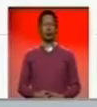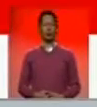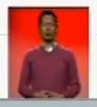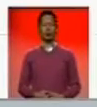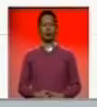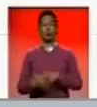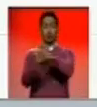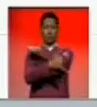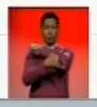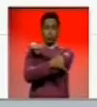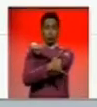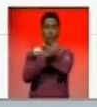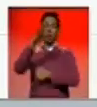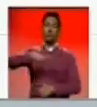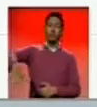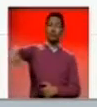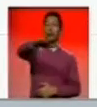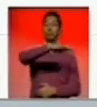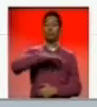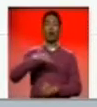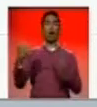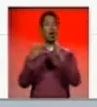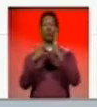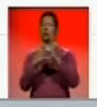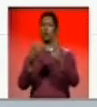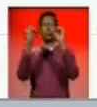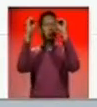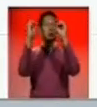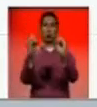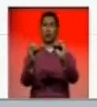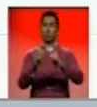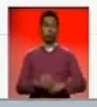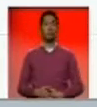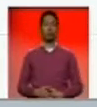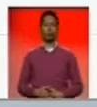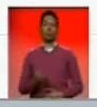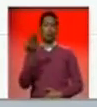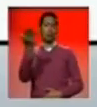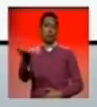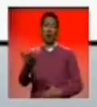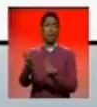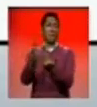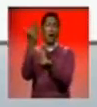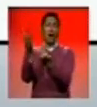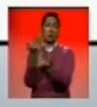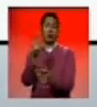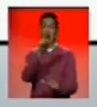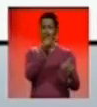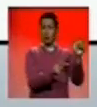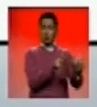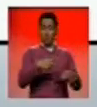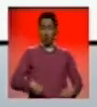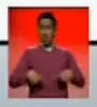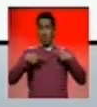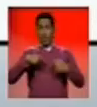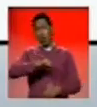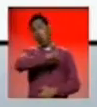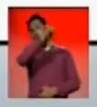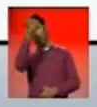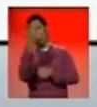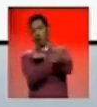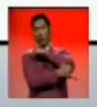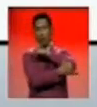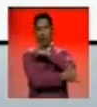Paraíso fiscal es el territorio cuyo régimen tributario es especialmente favorable a los no residentes. Por lo tanto,